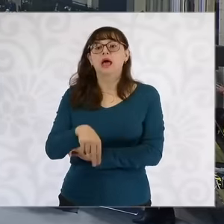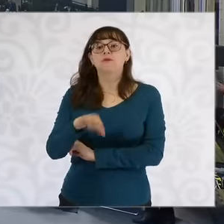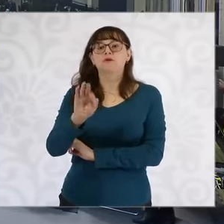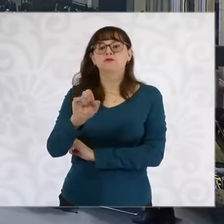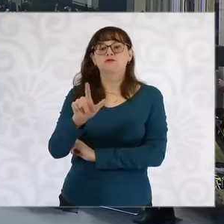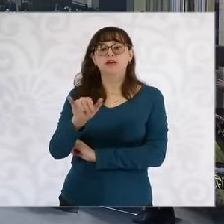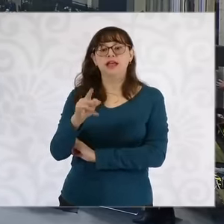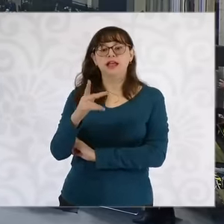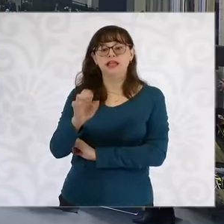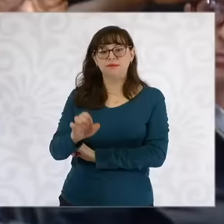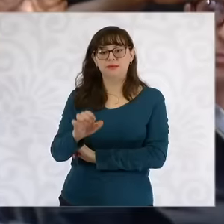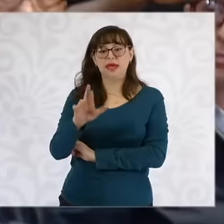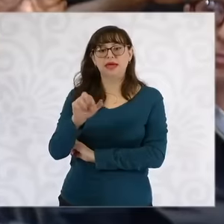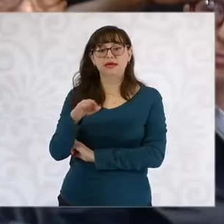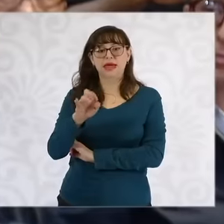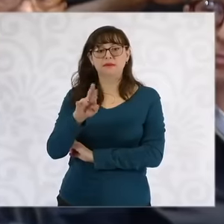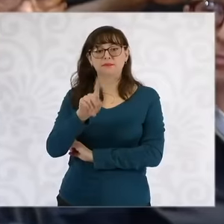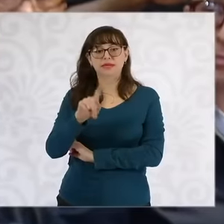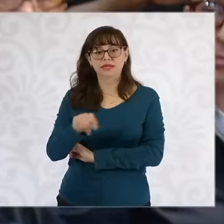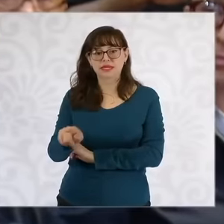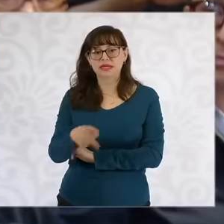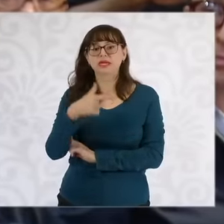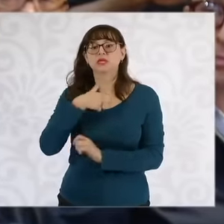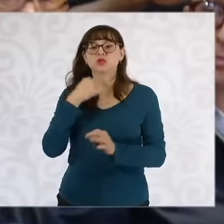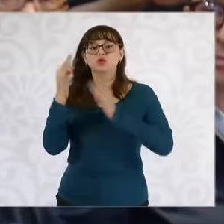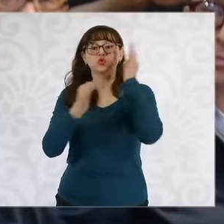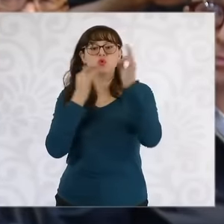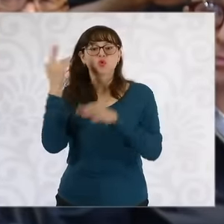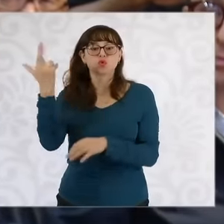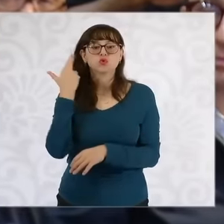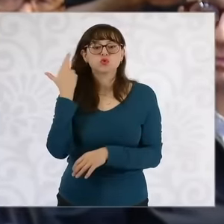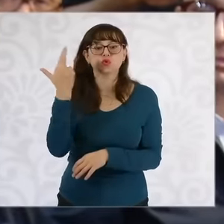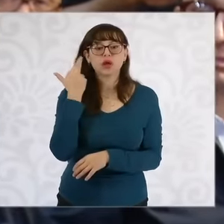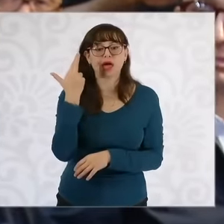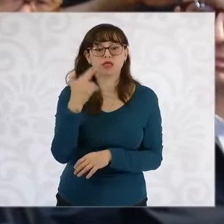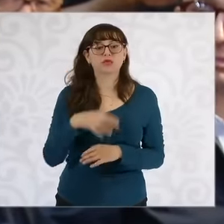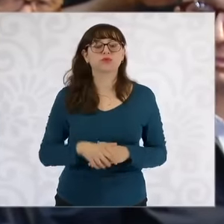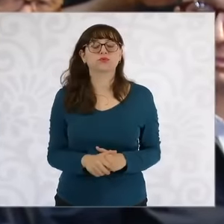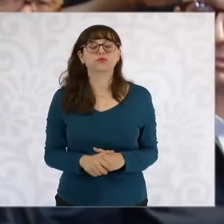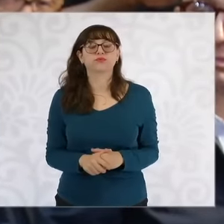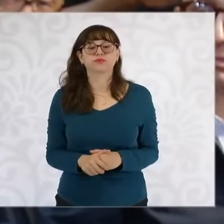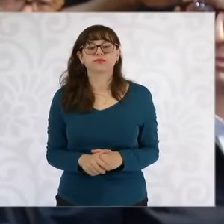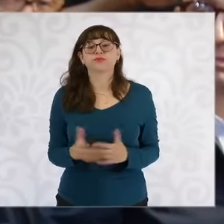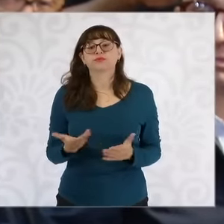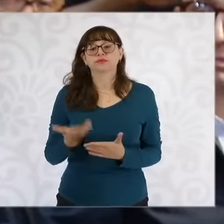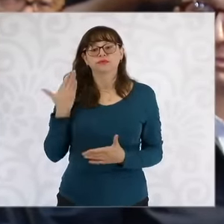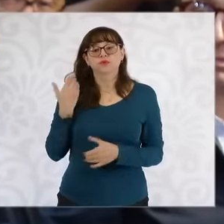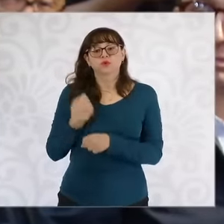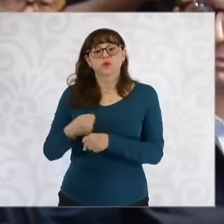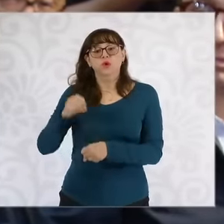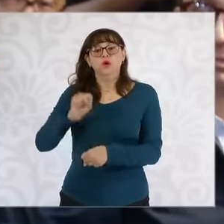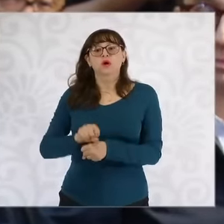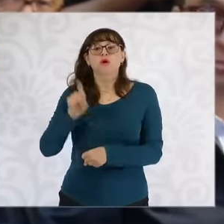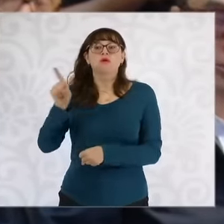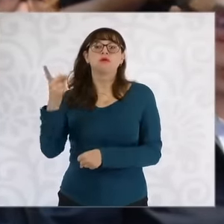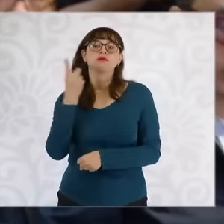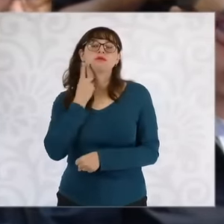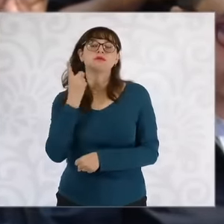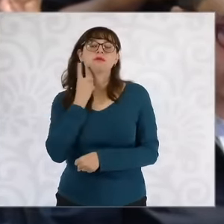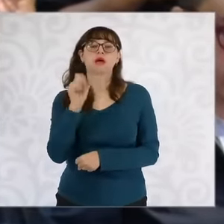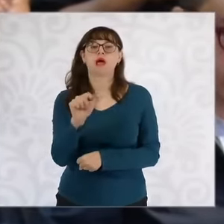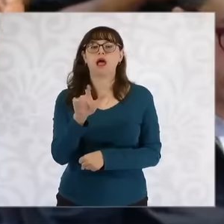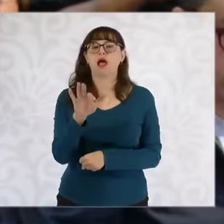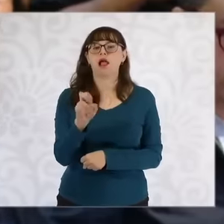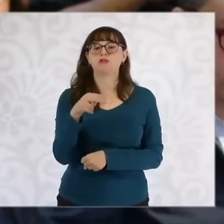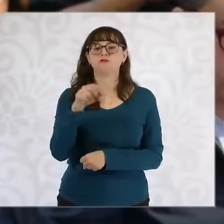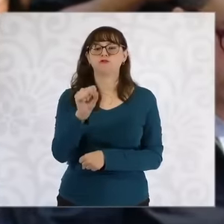Relas 104.5 FM. Comunicarle que la semana pasada el diputado Alfonso Ramírez